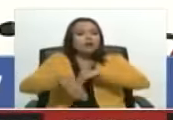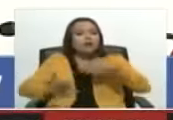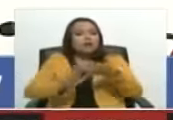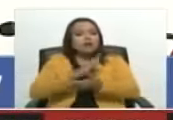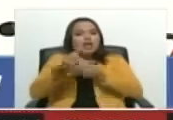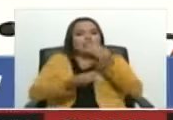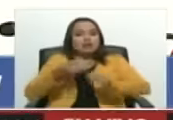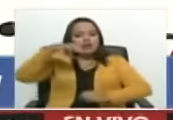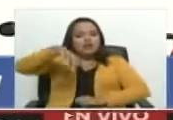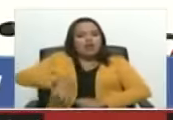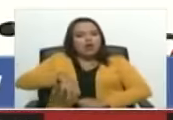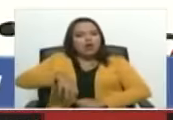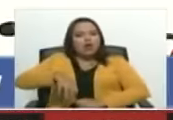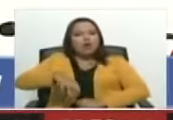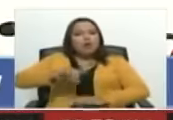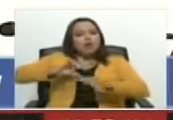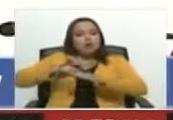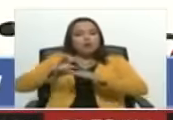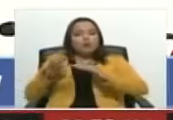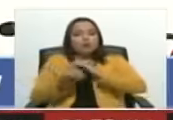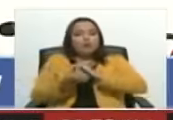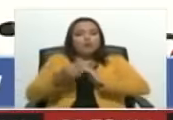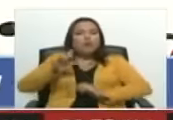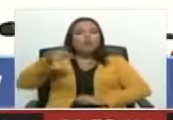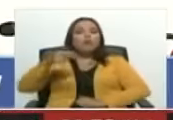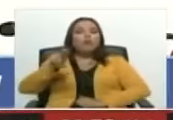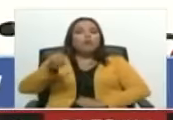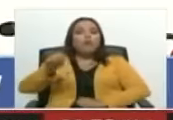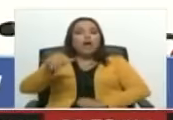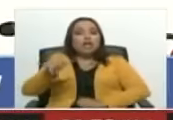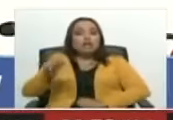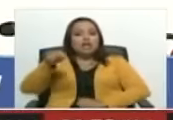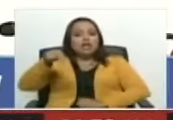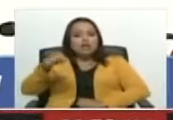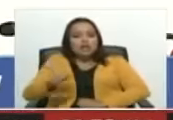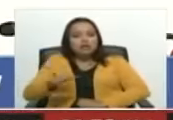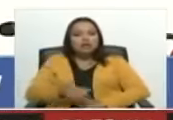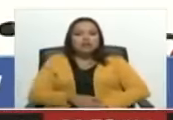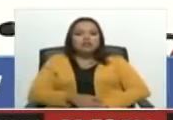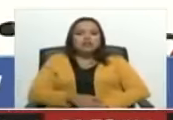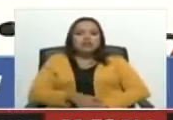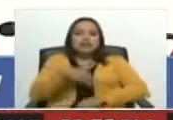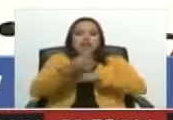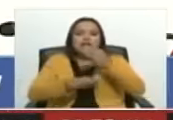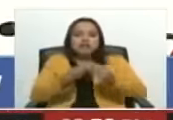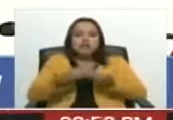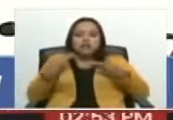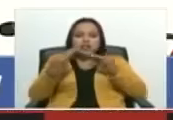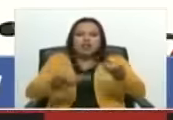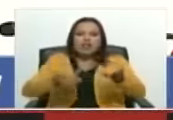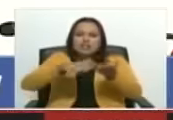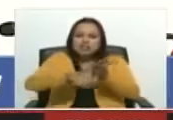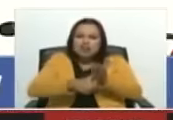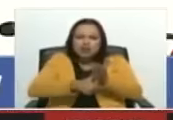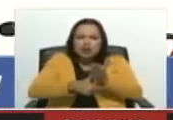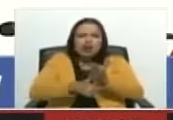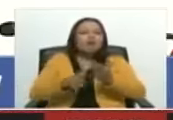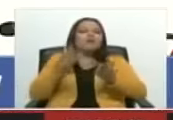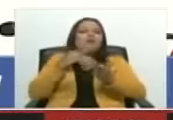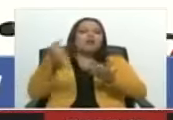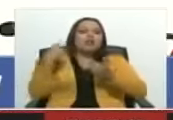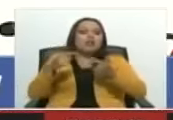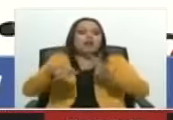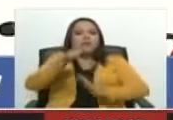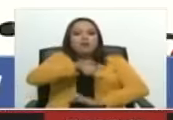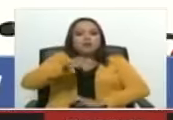se desarrolla un plan acelerado para la atención integral a la población actual y futura de ese territorio que incluya, entre otros, el otorgamiento